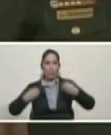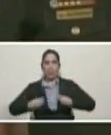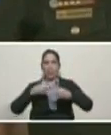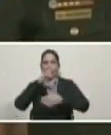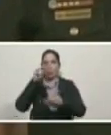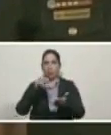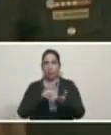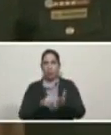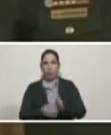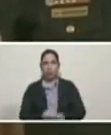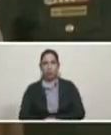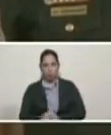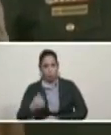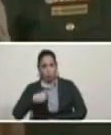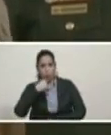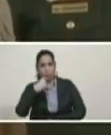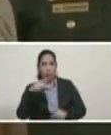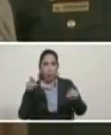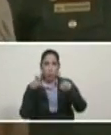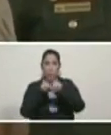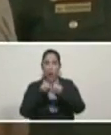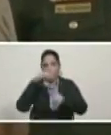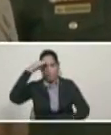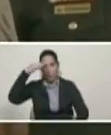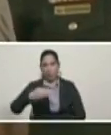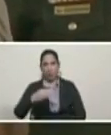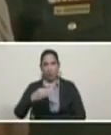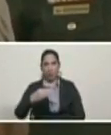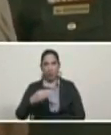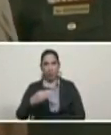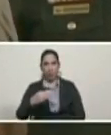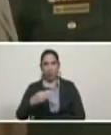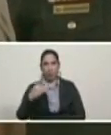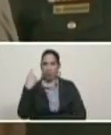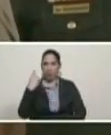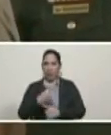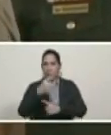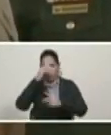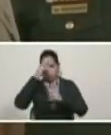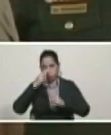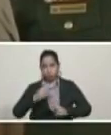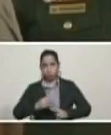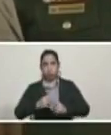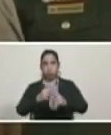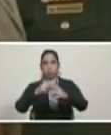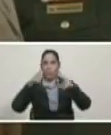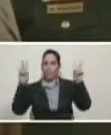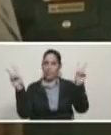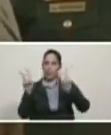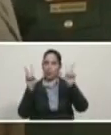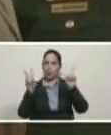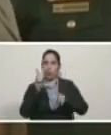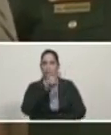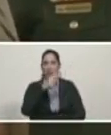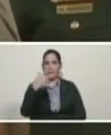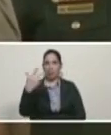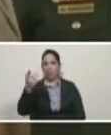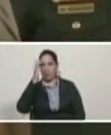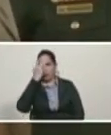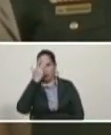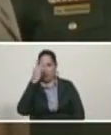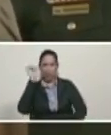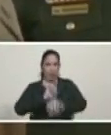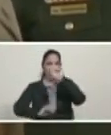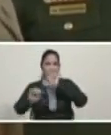Pero yo les digo, como les dije a los militares que acabo de condecorar por la victoria del 23 de febrero al defender